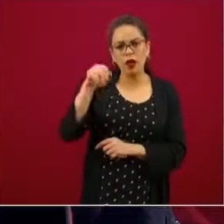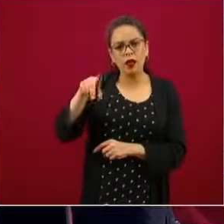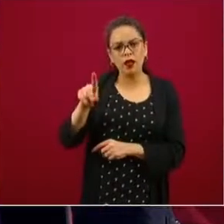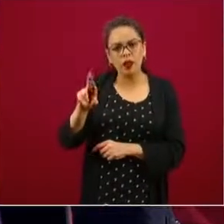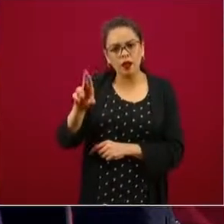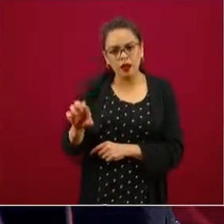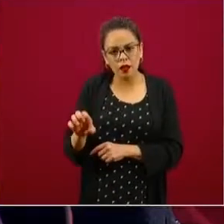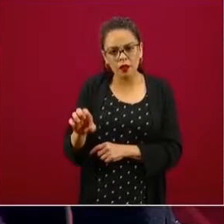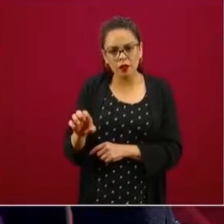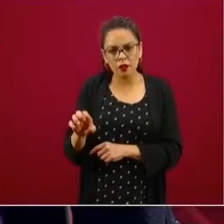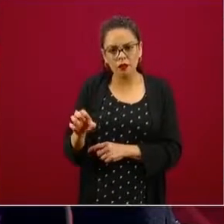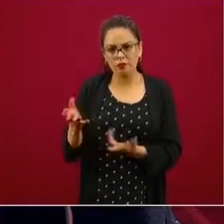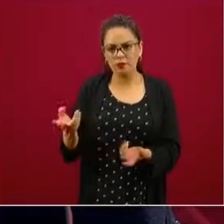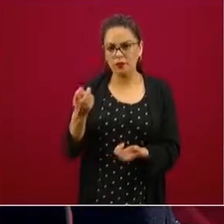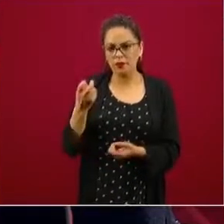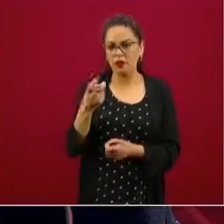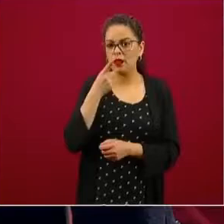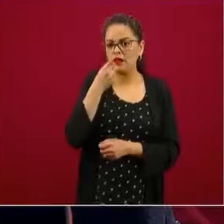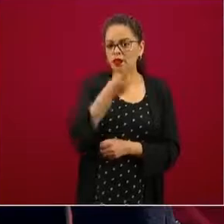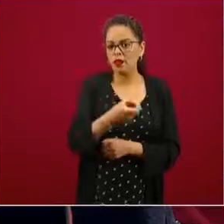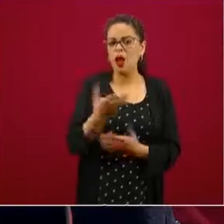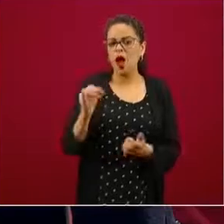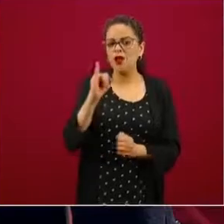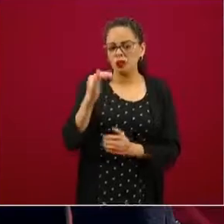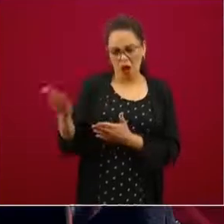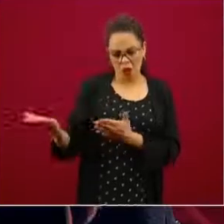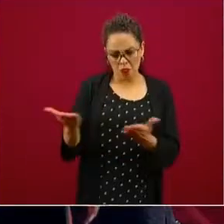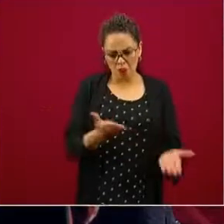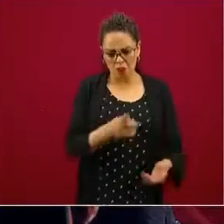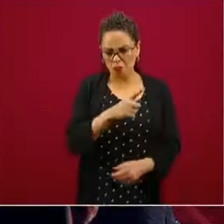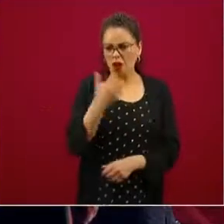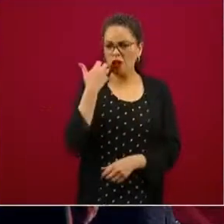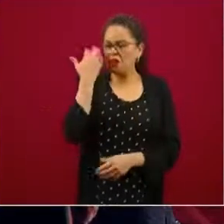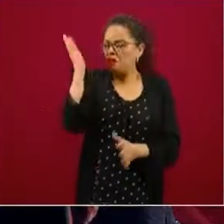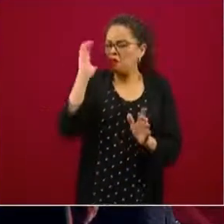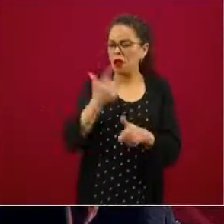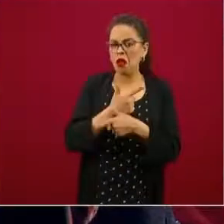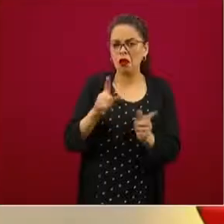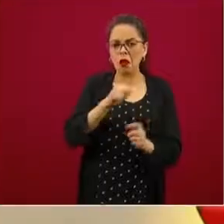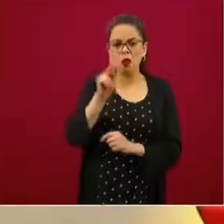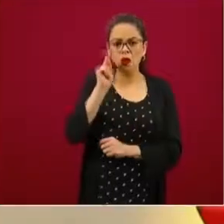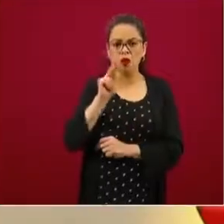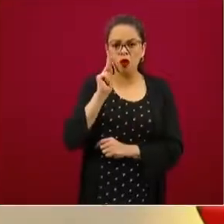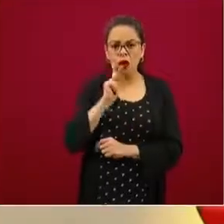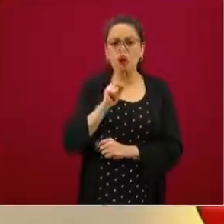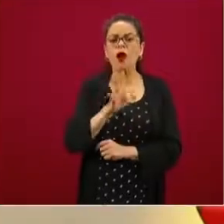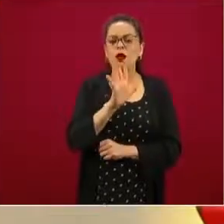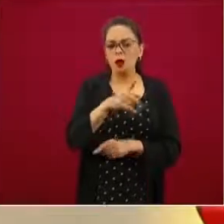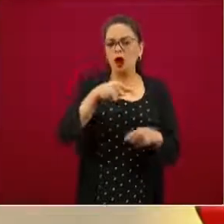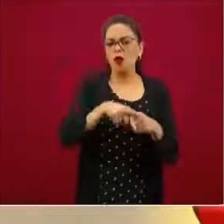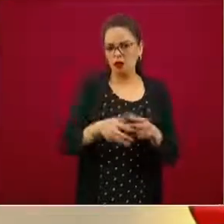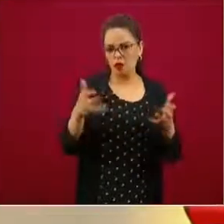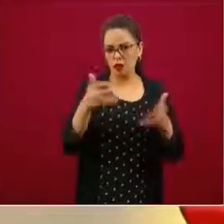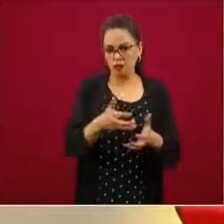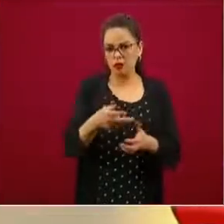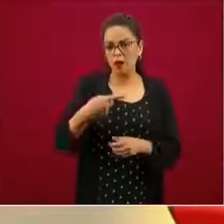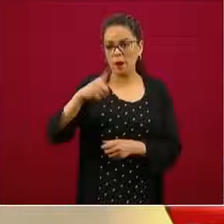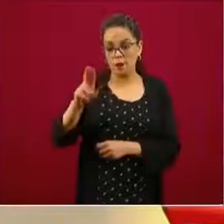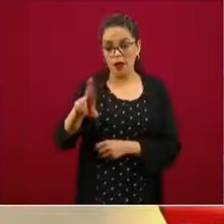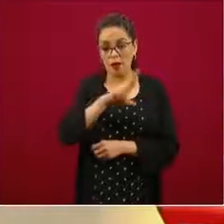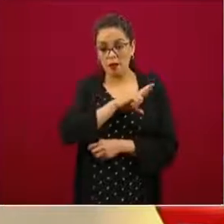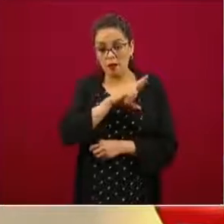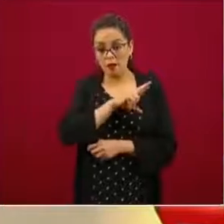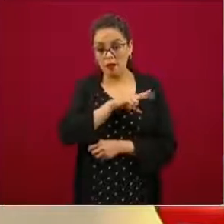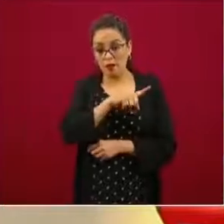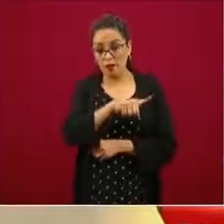competencia técnica, y se dijo, por supuesto, bienvenido, hagan las pruebas que quieran, y las han estado haciendo. Y en los privados es más frecuente que la razón